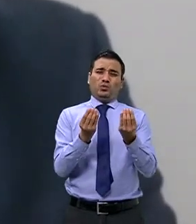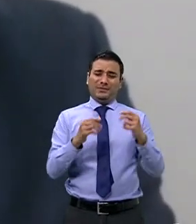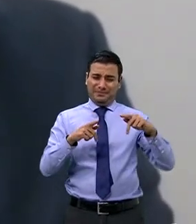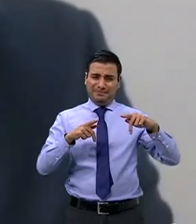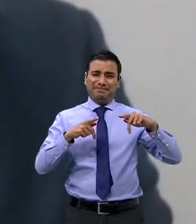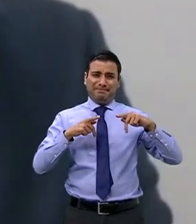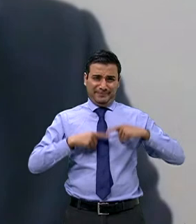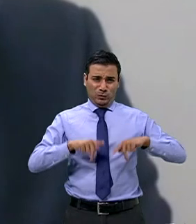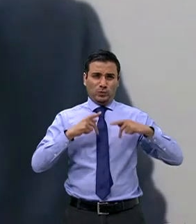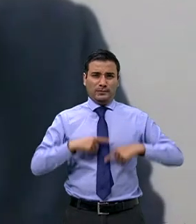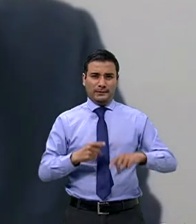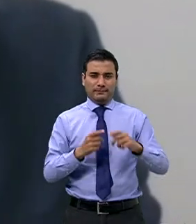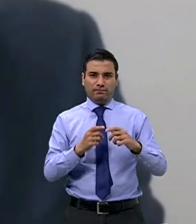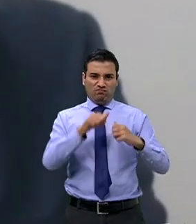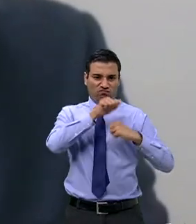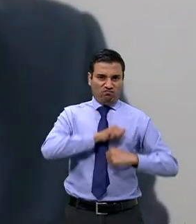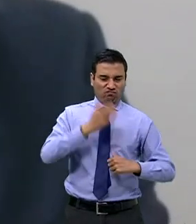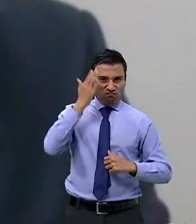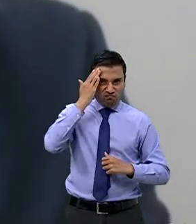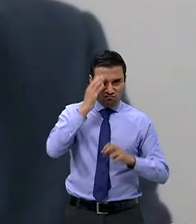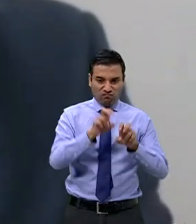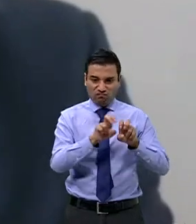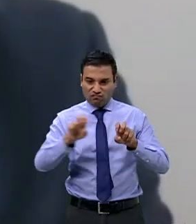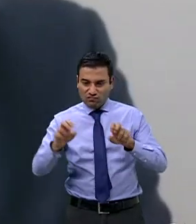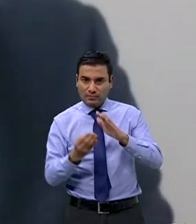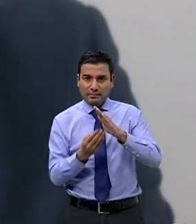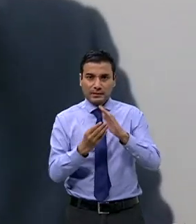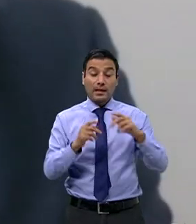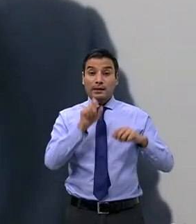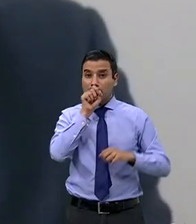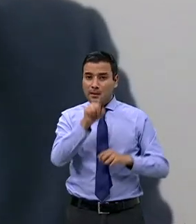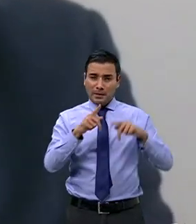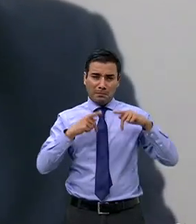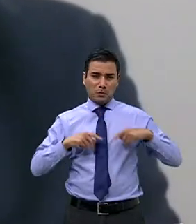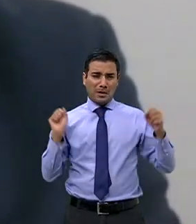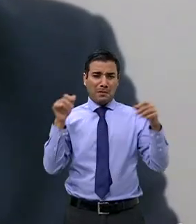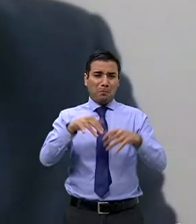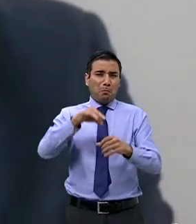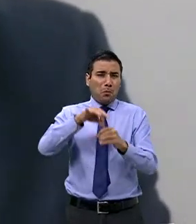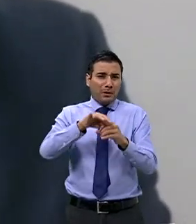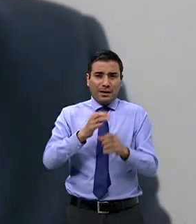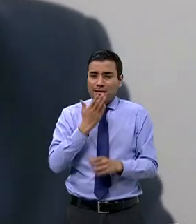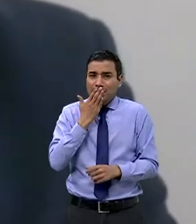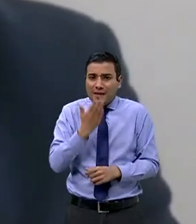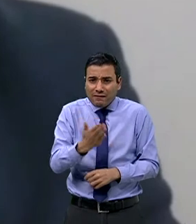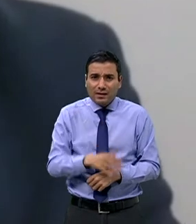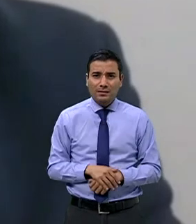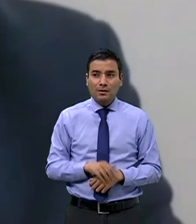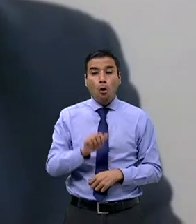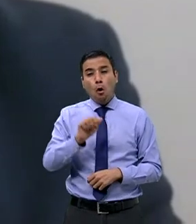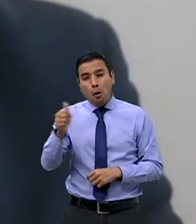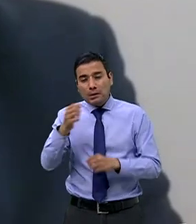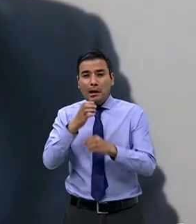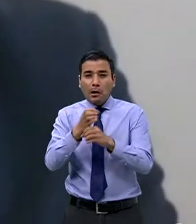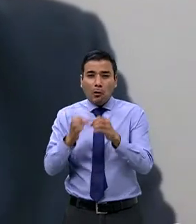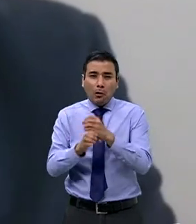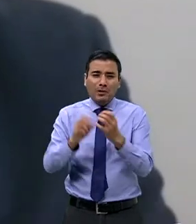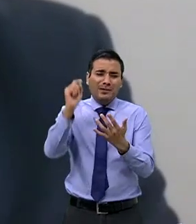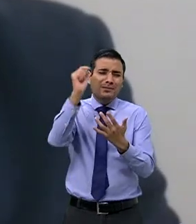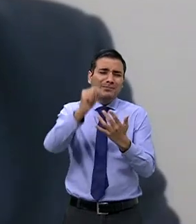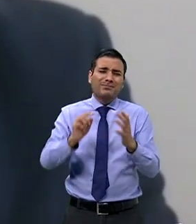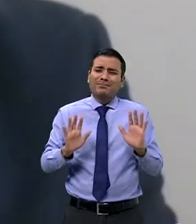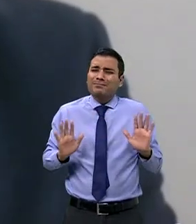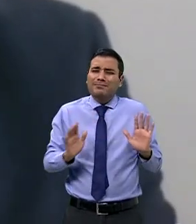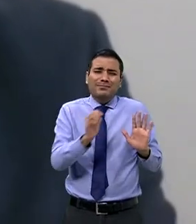en las mesas y que salieron a buscar puntos lo demás pues cada quien tendrá que asumir lo que les